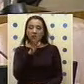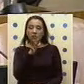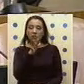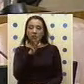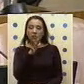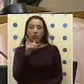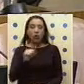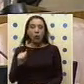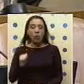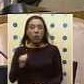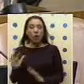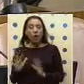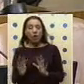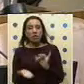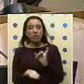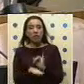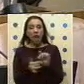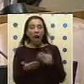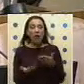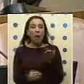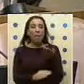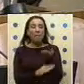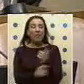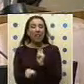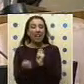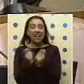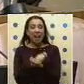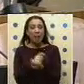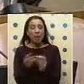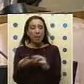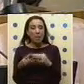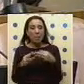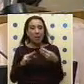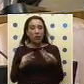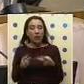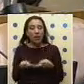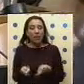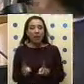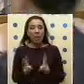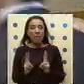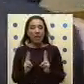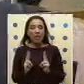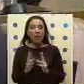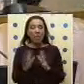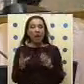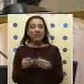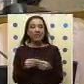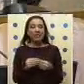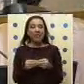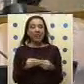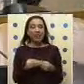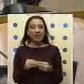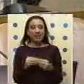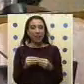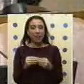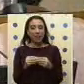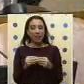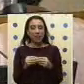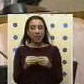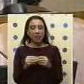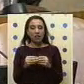No han cumplido con las condiciones institucionales y ahora están pidiendo un cambio de metodología que les permitiría una mayor flexibilidad y, por